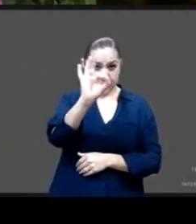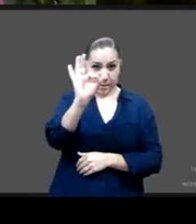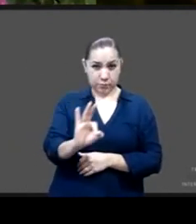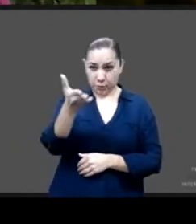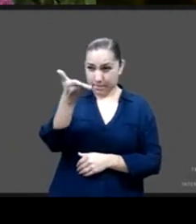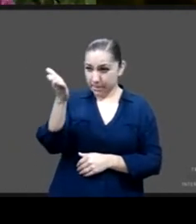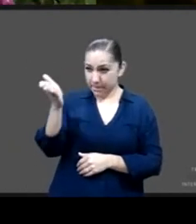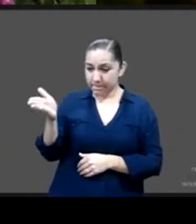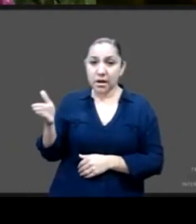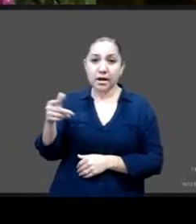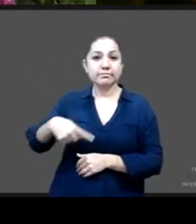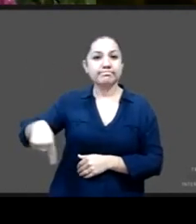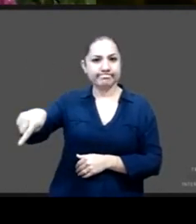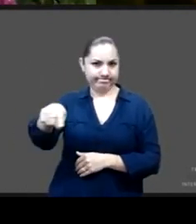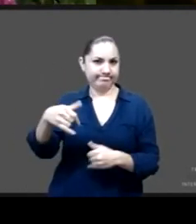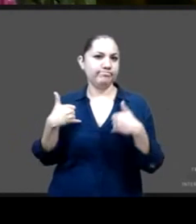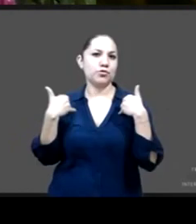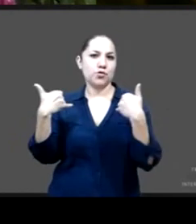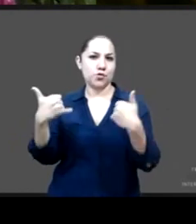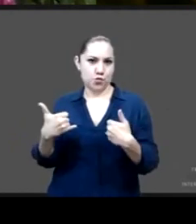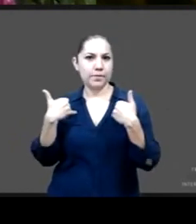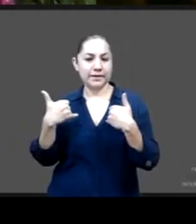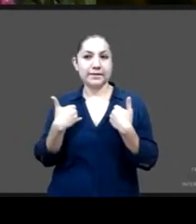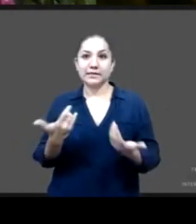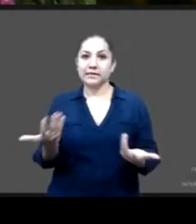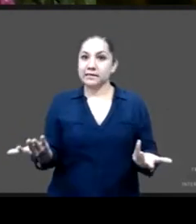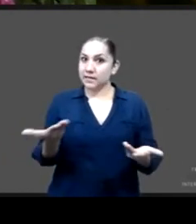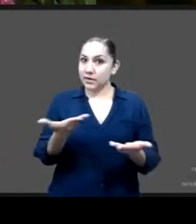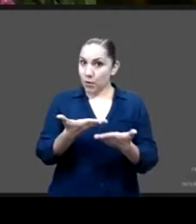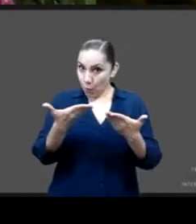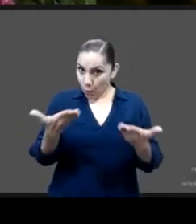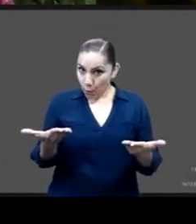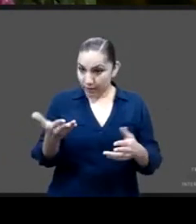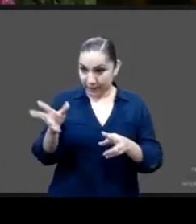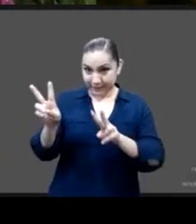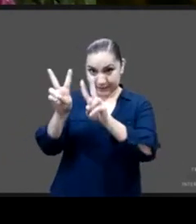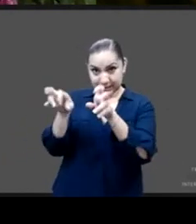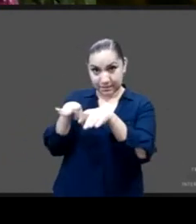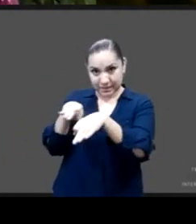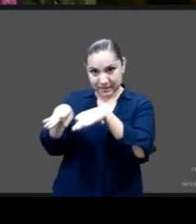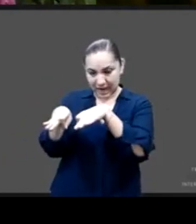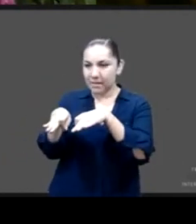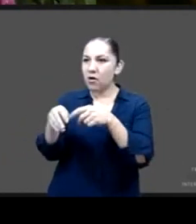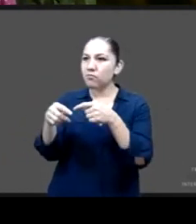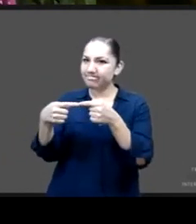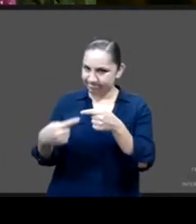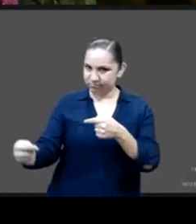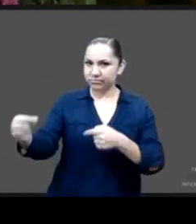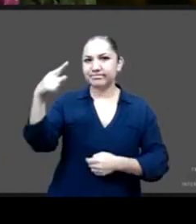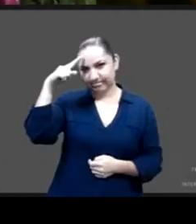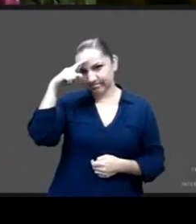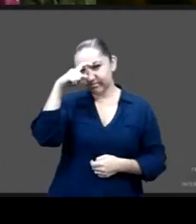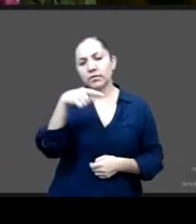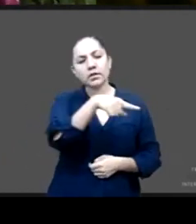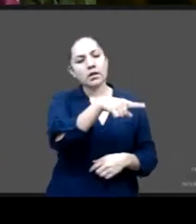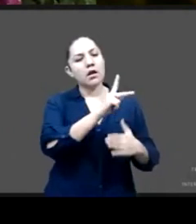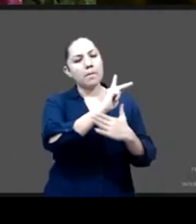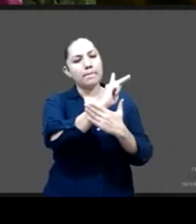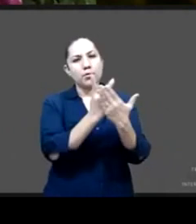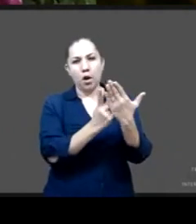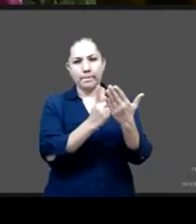viene una situación muy complicada para la parte del trabajo la pregunta sobre el programa jóvenes construyendo futuro